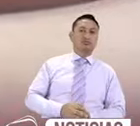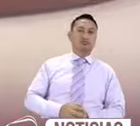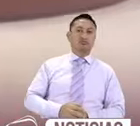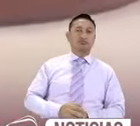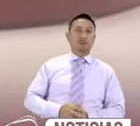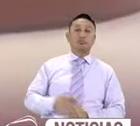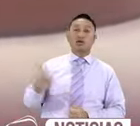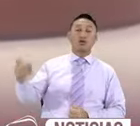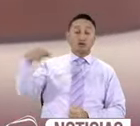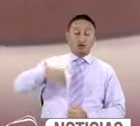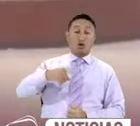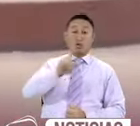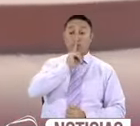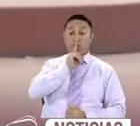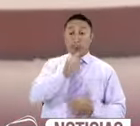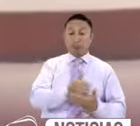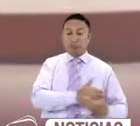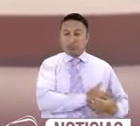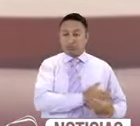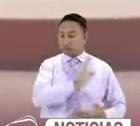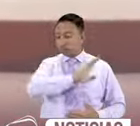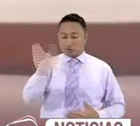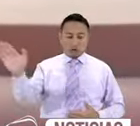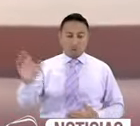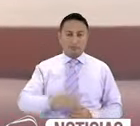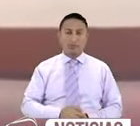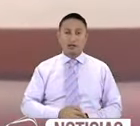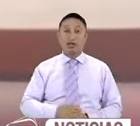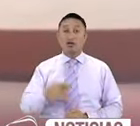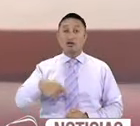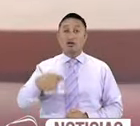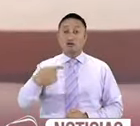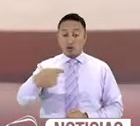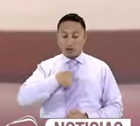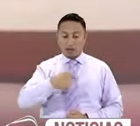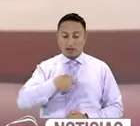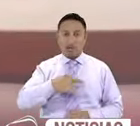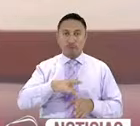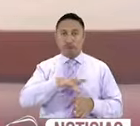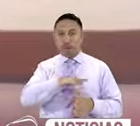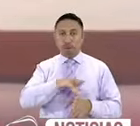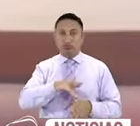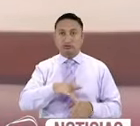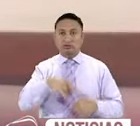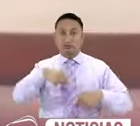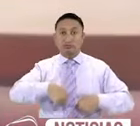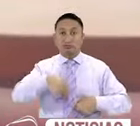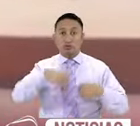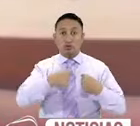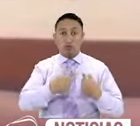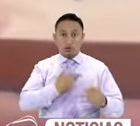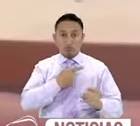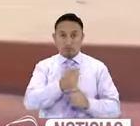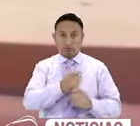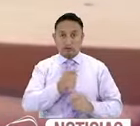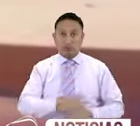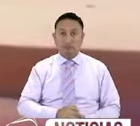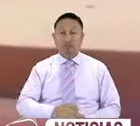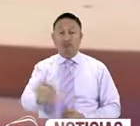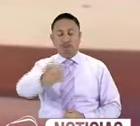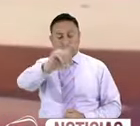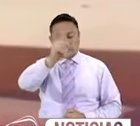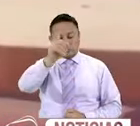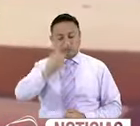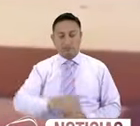No, no, me estoy jugando la vida persiguiendo. No, señora, no